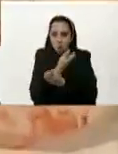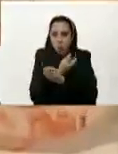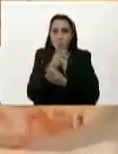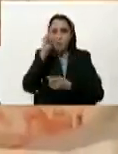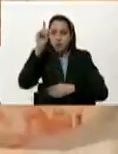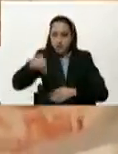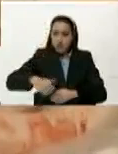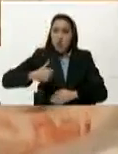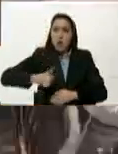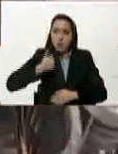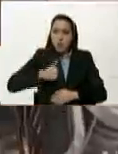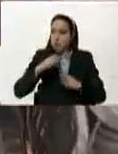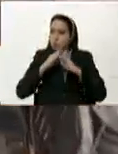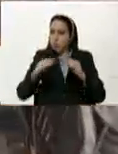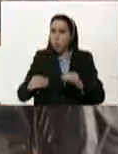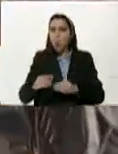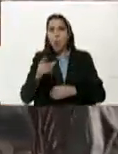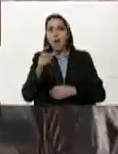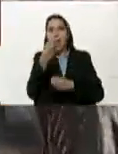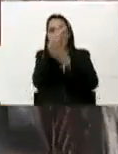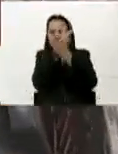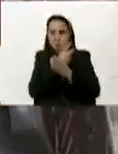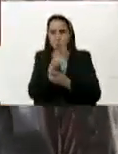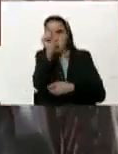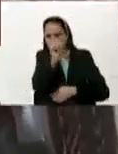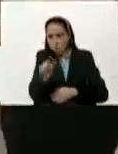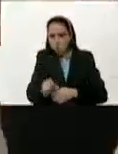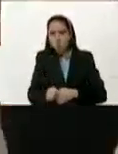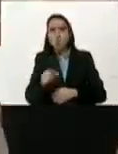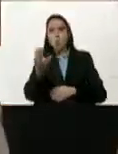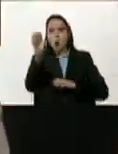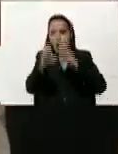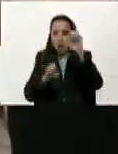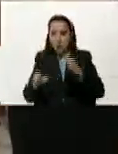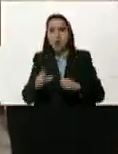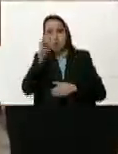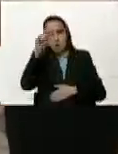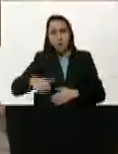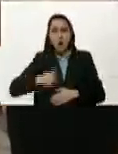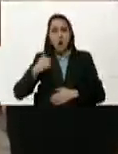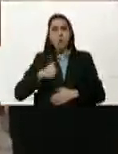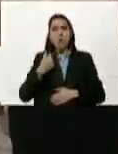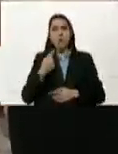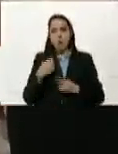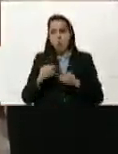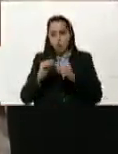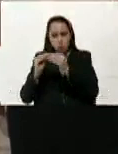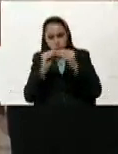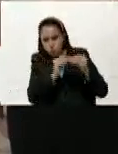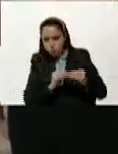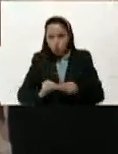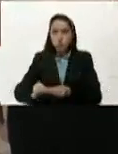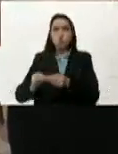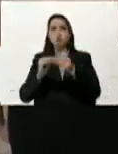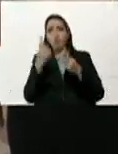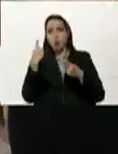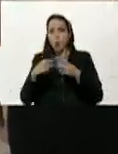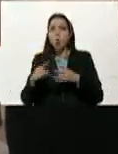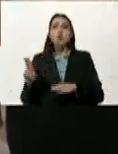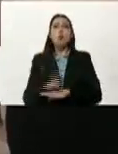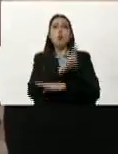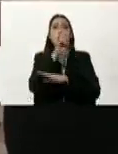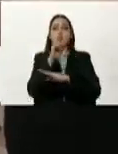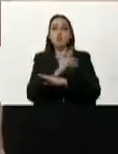aprovechamiento hasta la médula del animal es aprovechada extraído y llevada a otro para otros puso